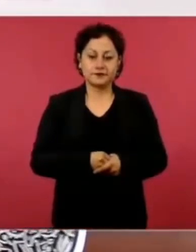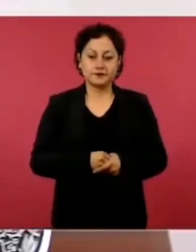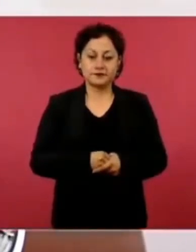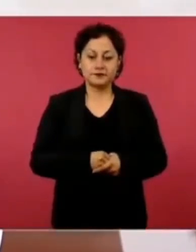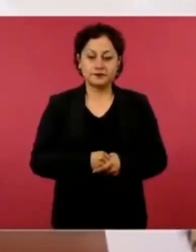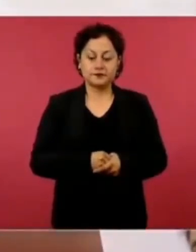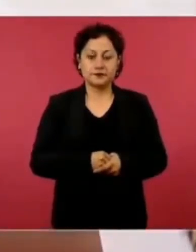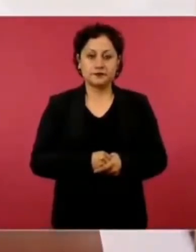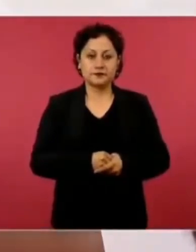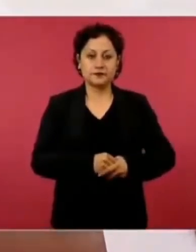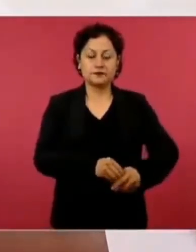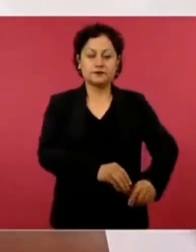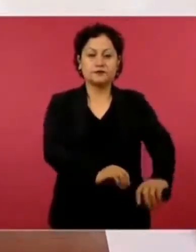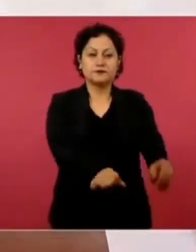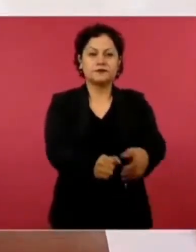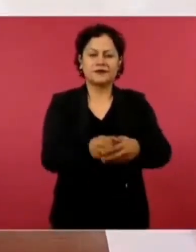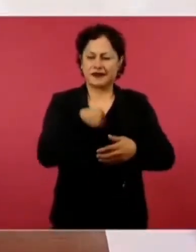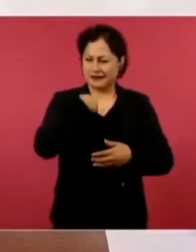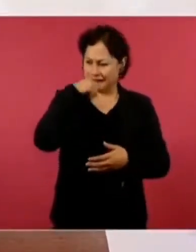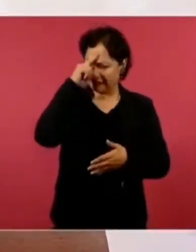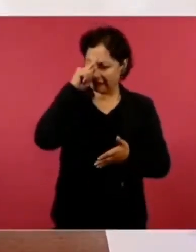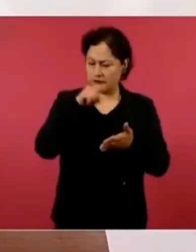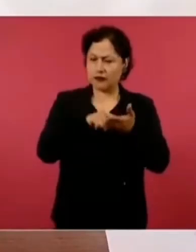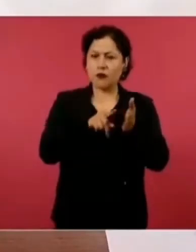de El Financiero, creo,